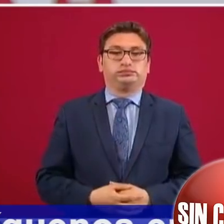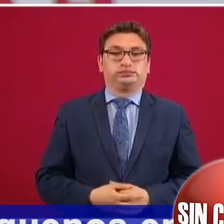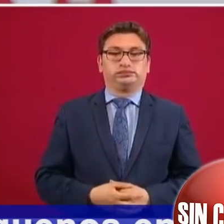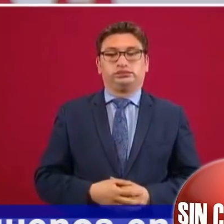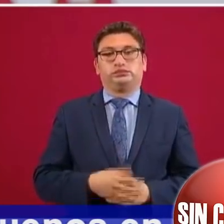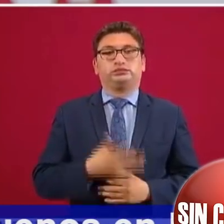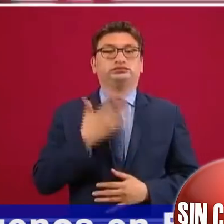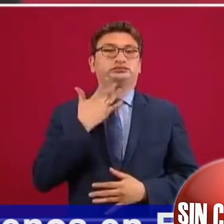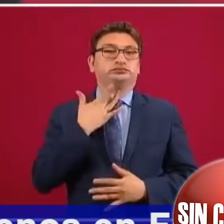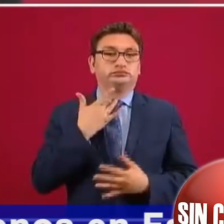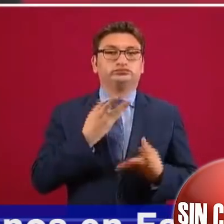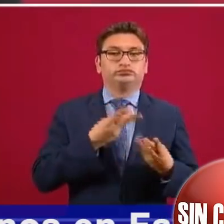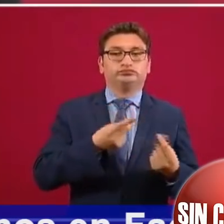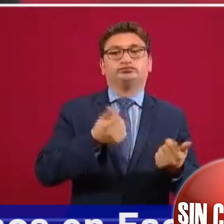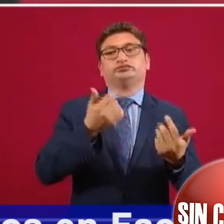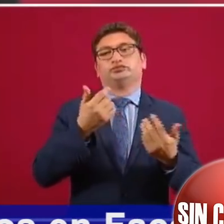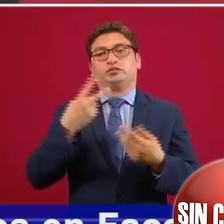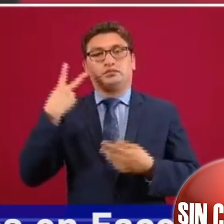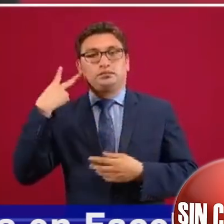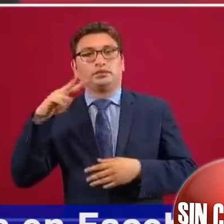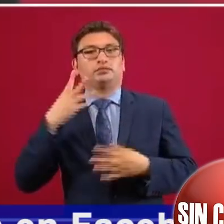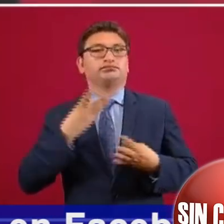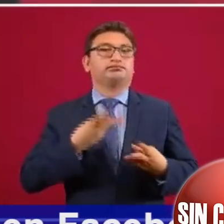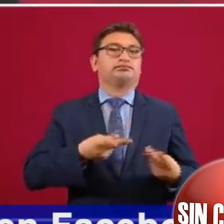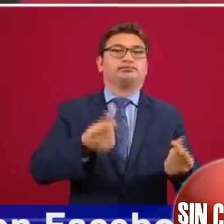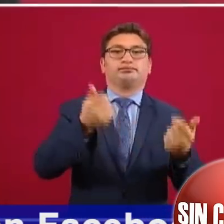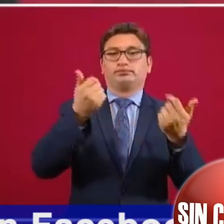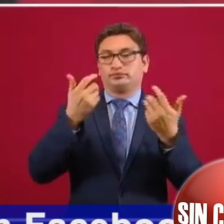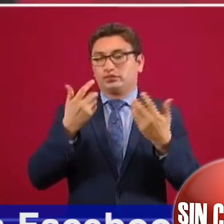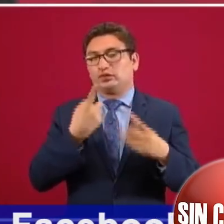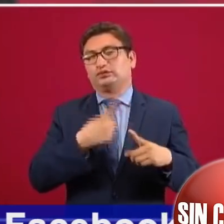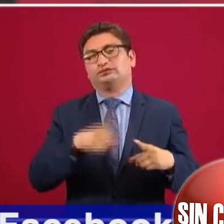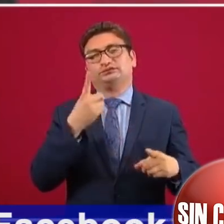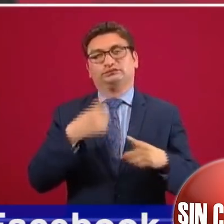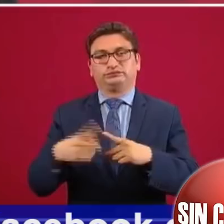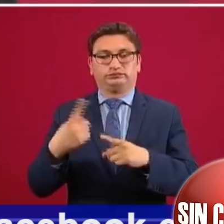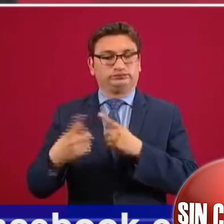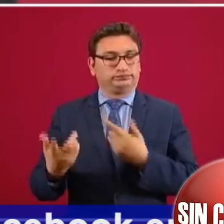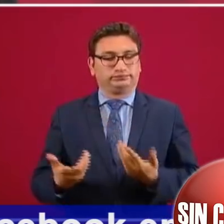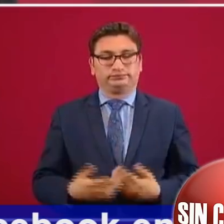tanto en gasolinas, tanto en viajes, viáticos,